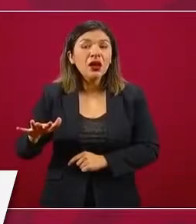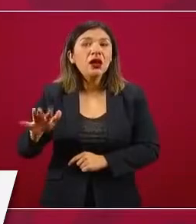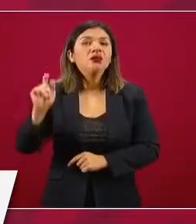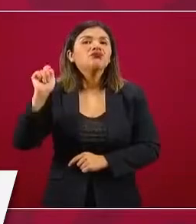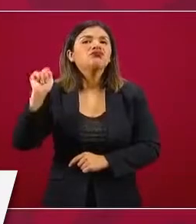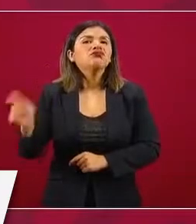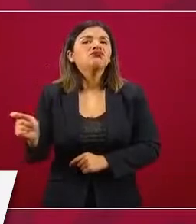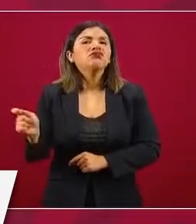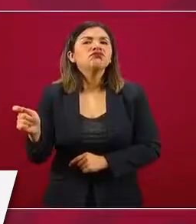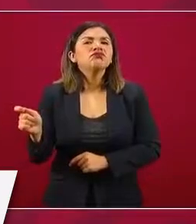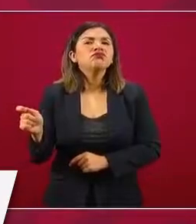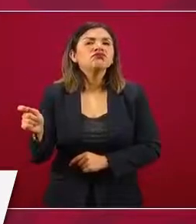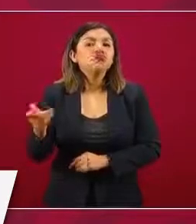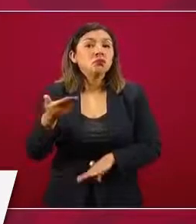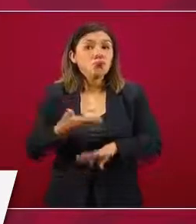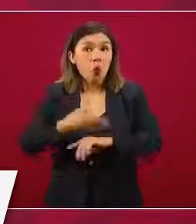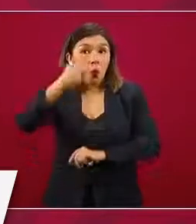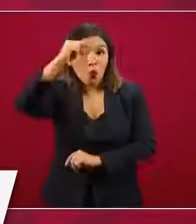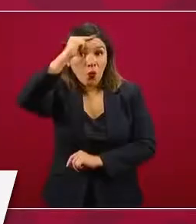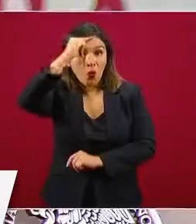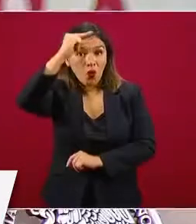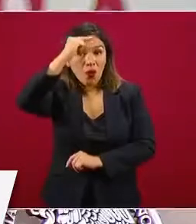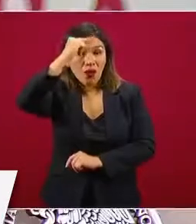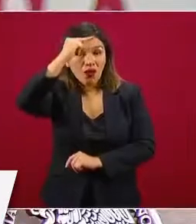es muy inteligente,